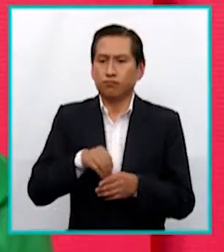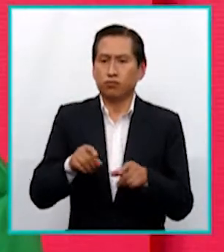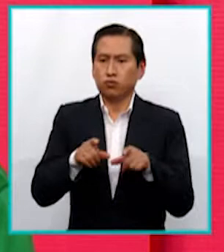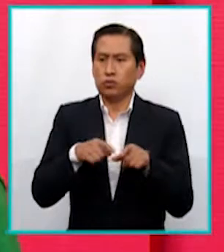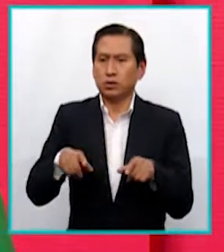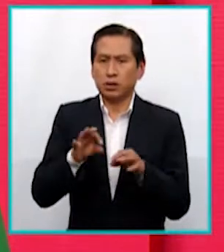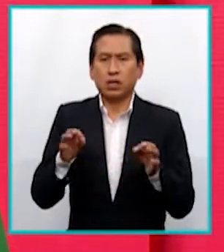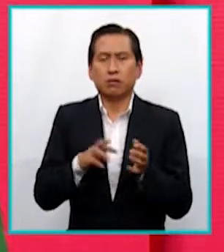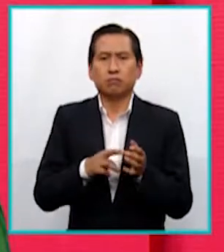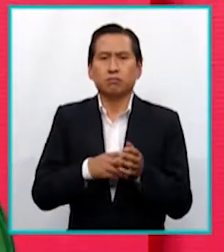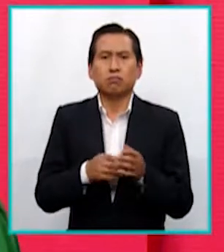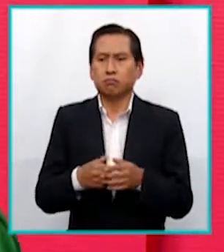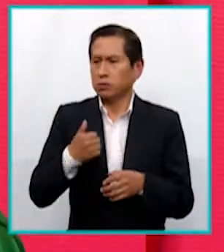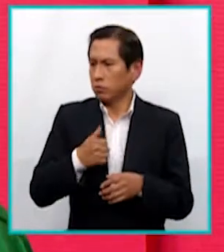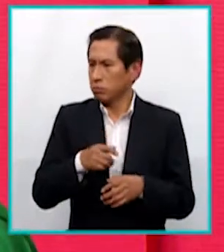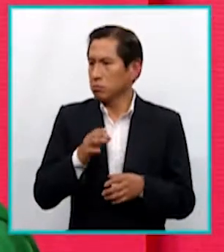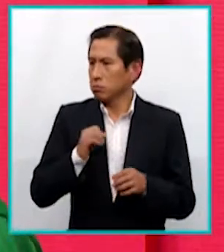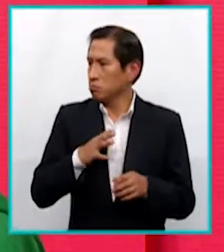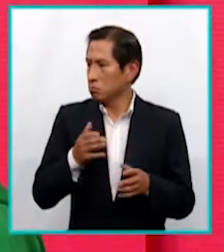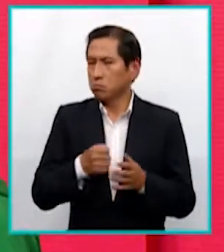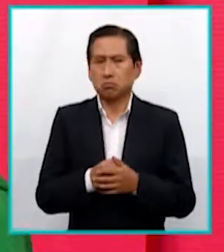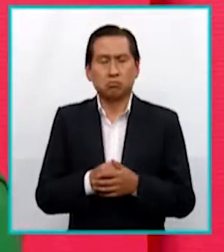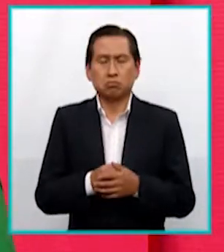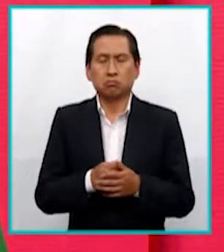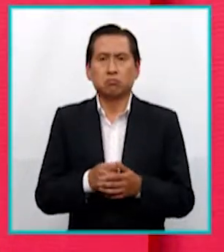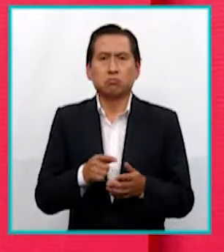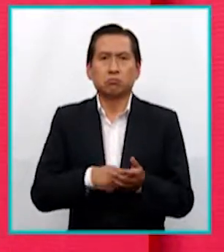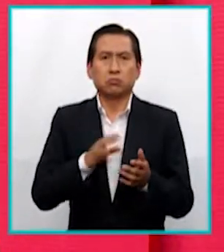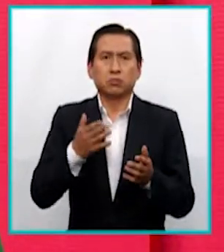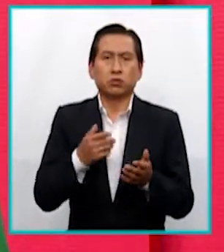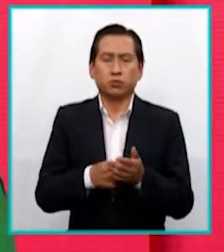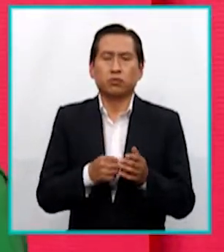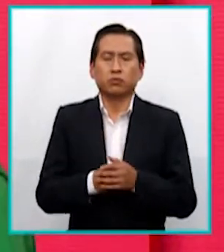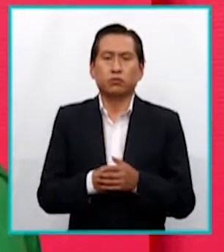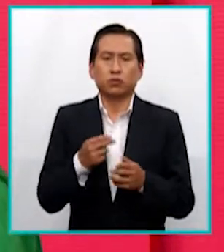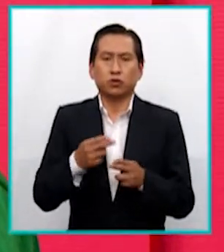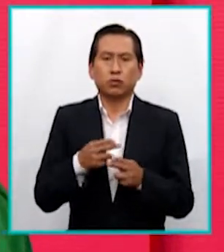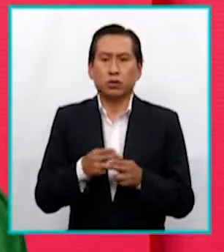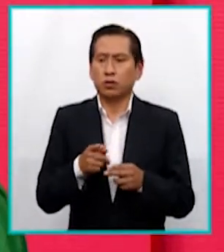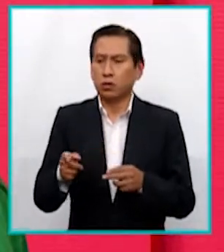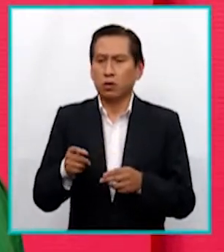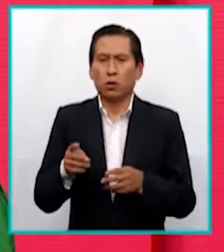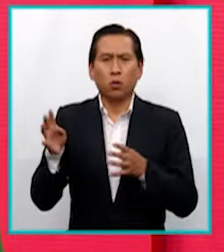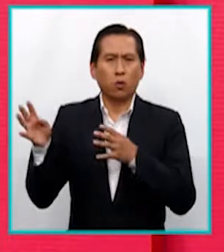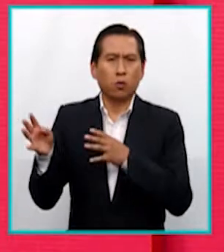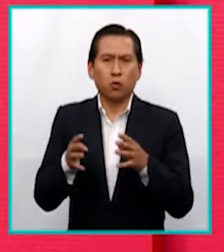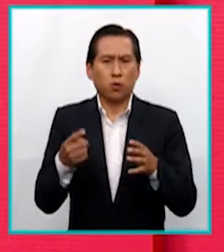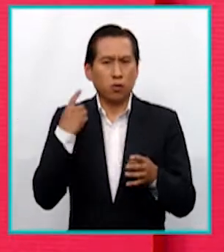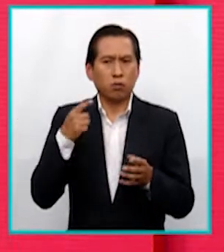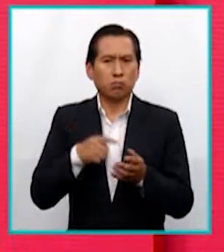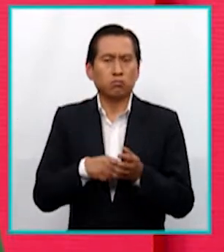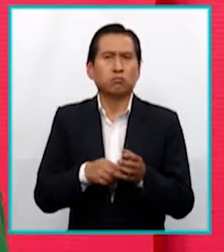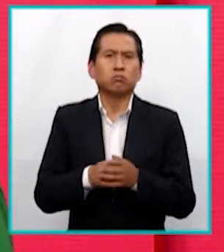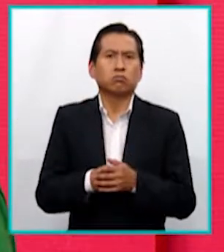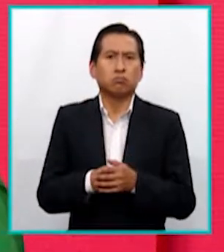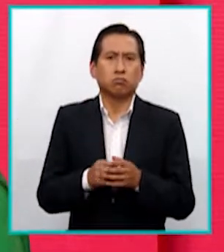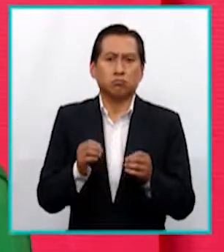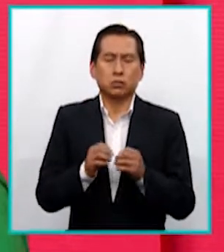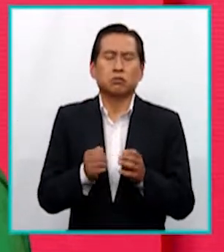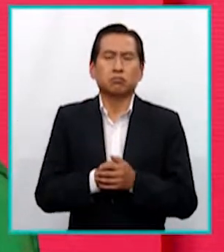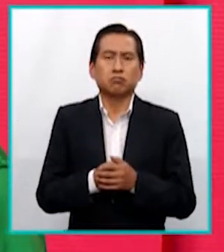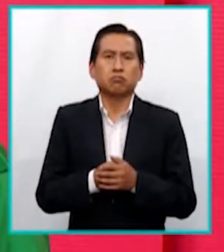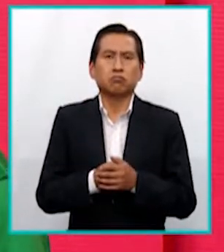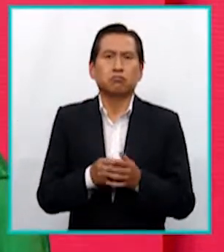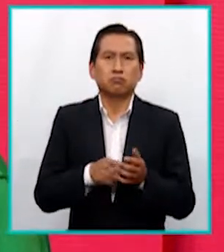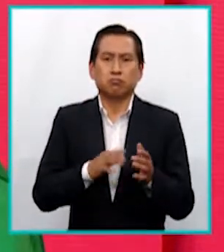es como que todo... De forma autodidacta, sí. Claro, perfecto, adelante. Es una canción que se llama Molinos de Viento, ¿ya? Que es de Mago de Oz. Uh-huh. Y... Es